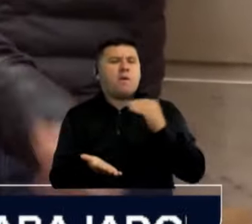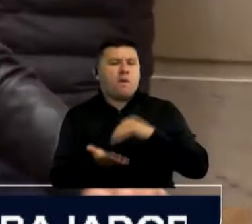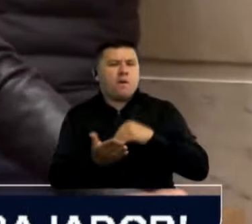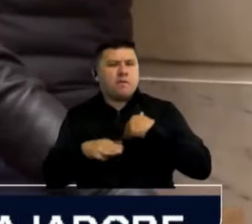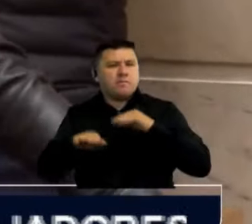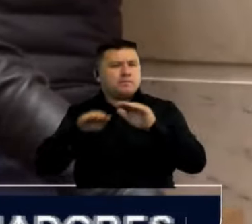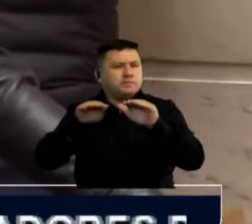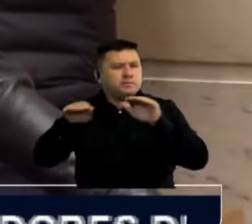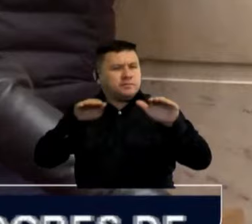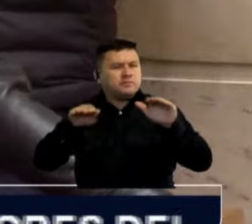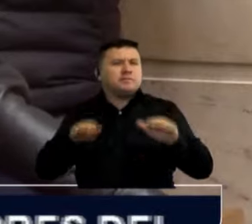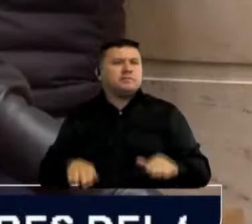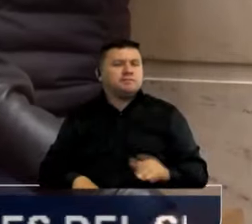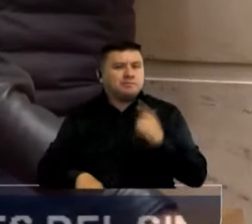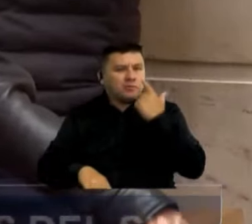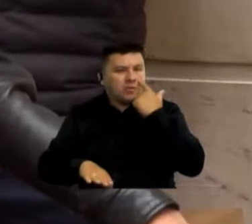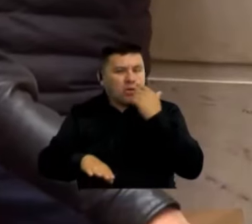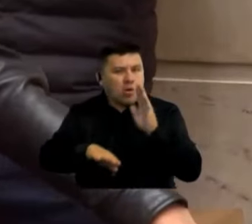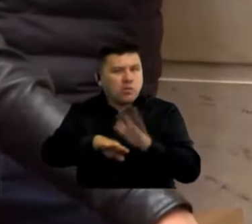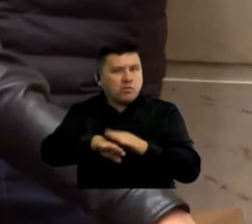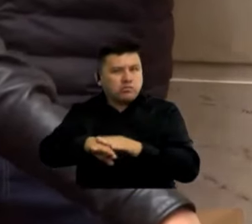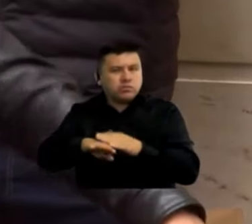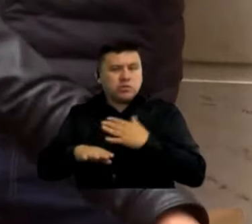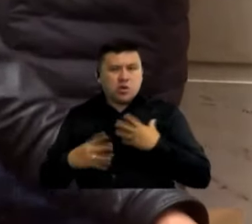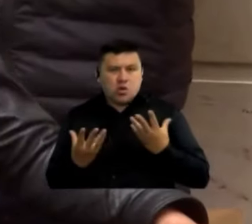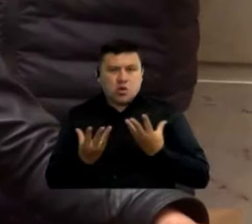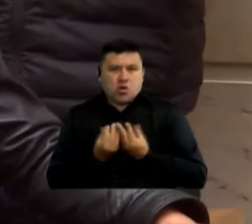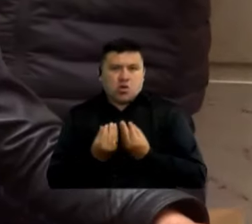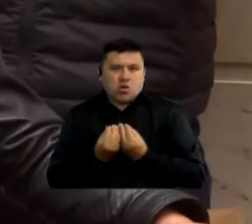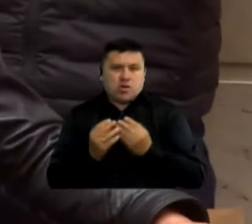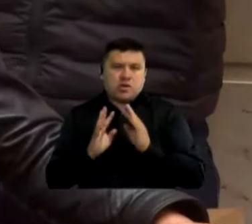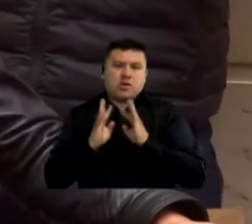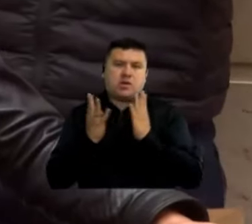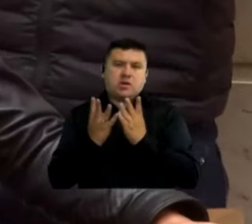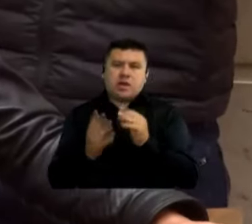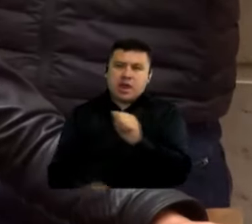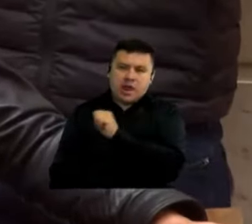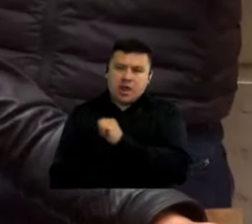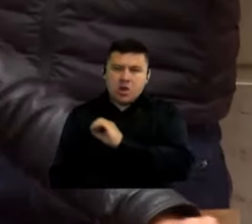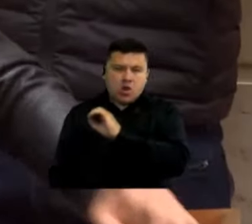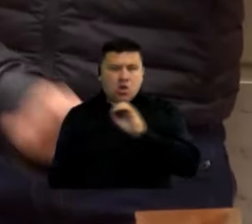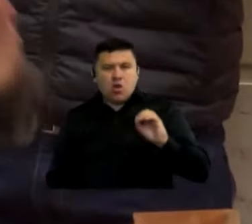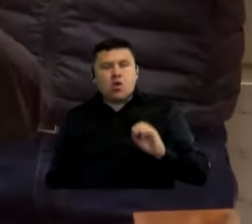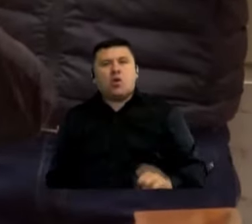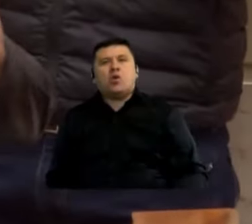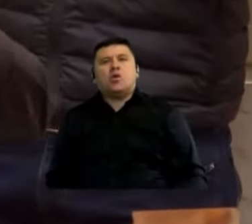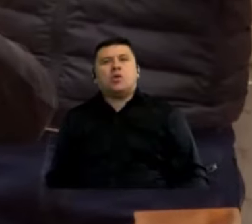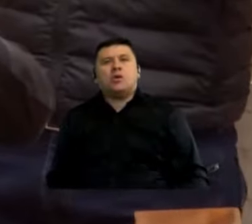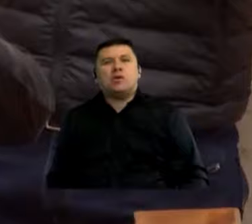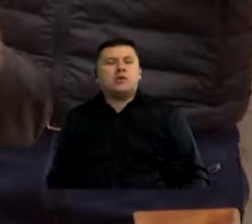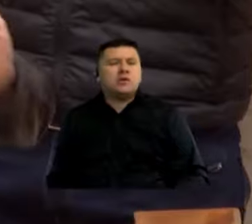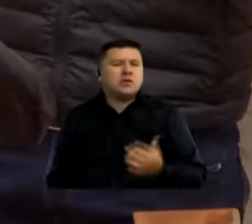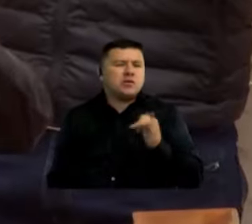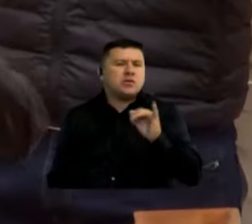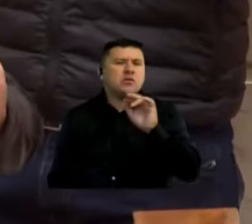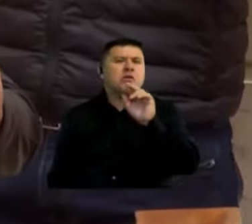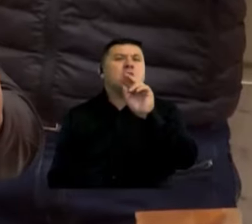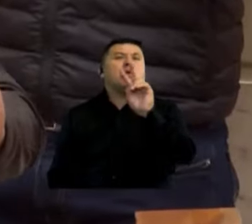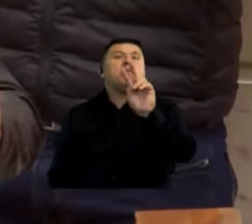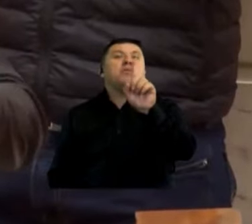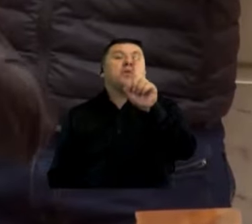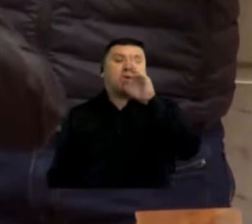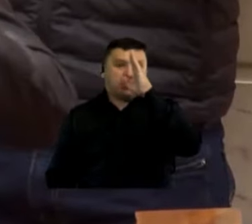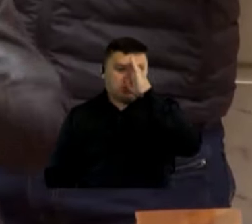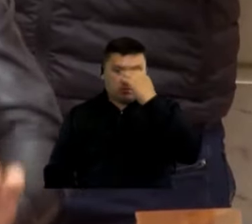un llamado de alerta a mis compañeros senadores y senadoras. Ya van 21